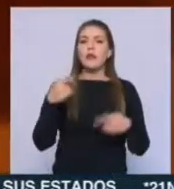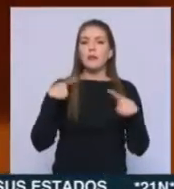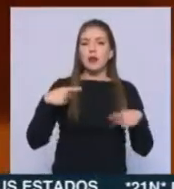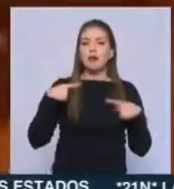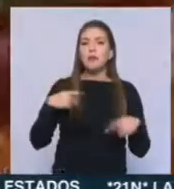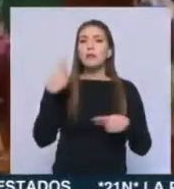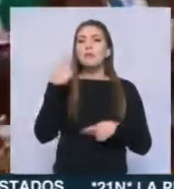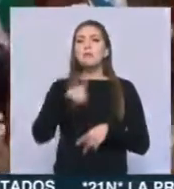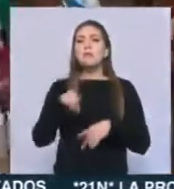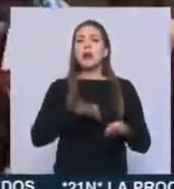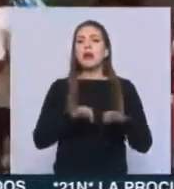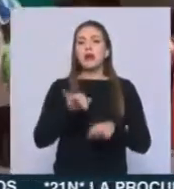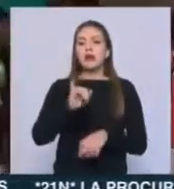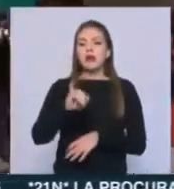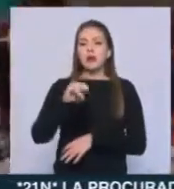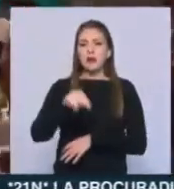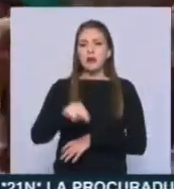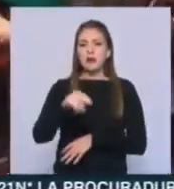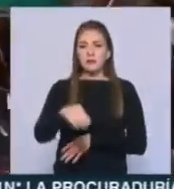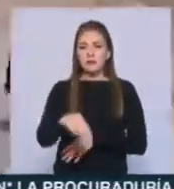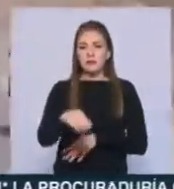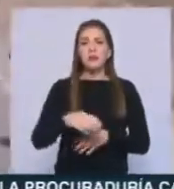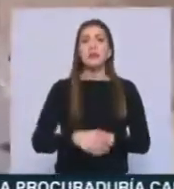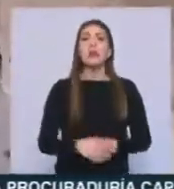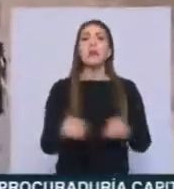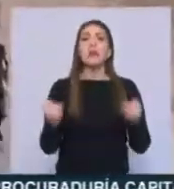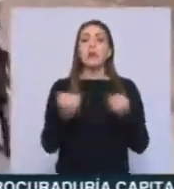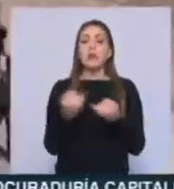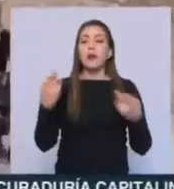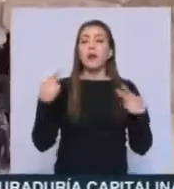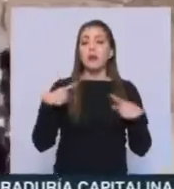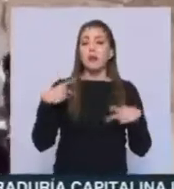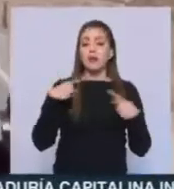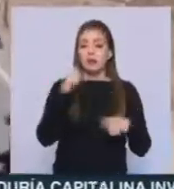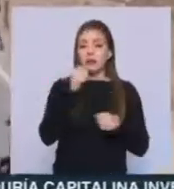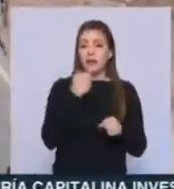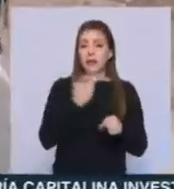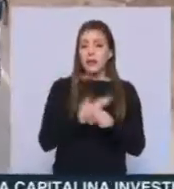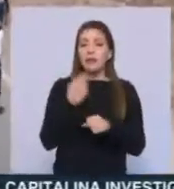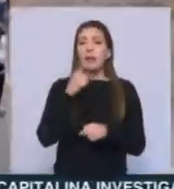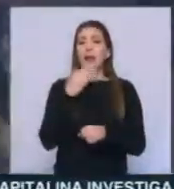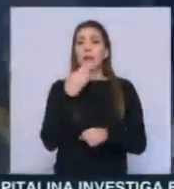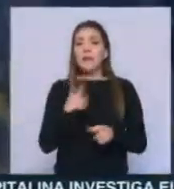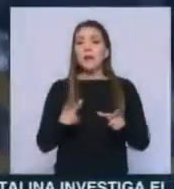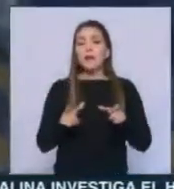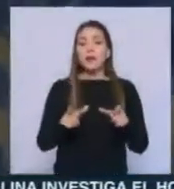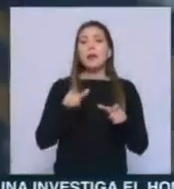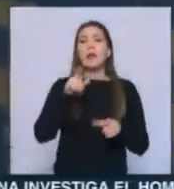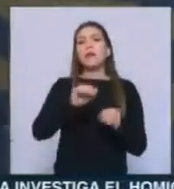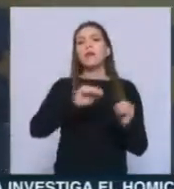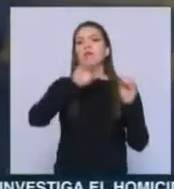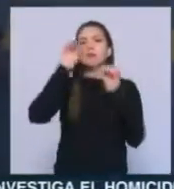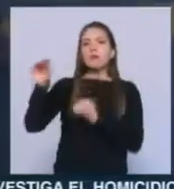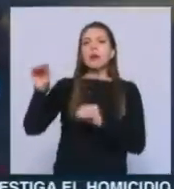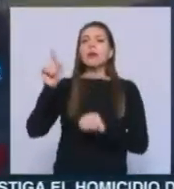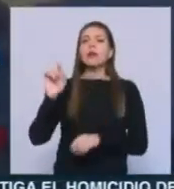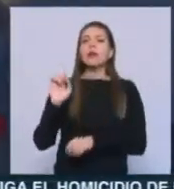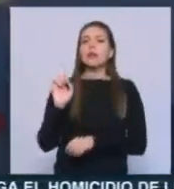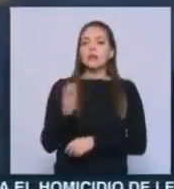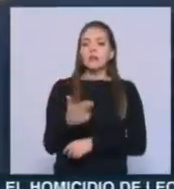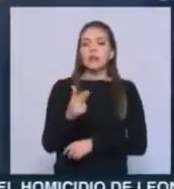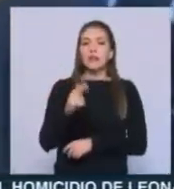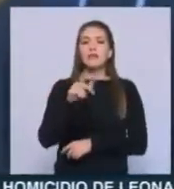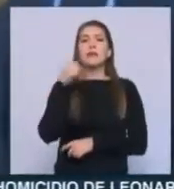explicó que 200 personas de la Secretaría de Bienestar Social se trasladarán a Chiapas este fin de semana para encargarse